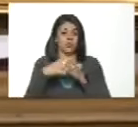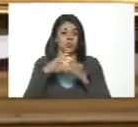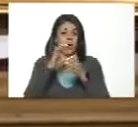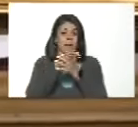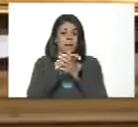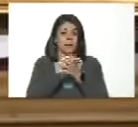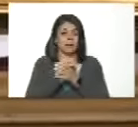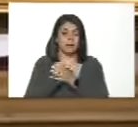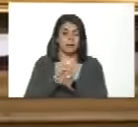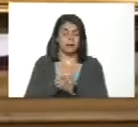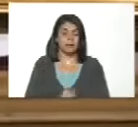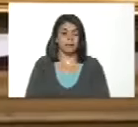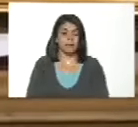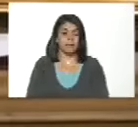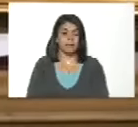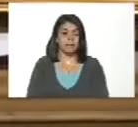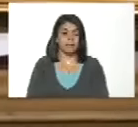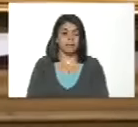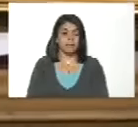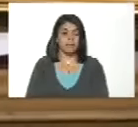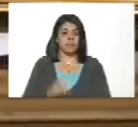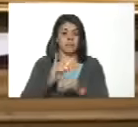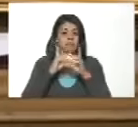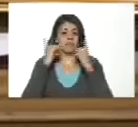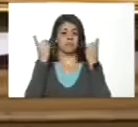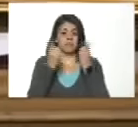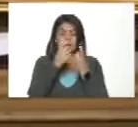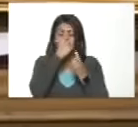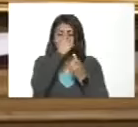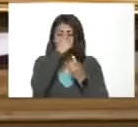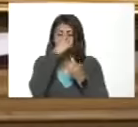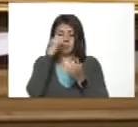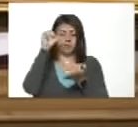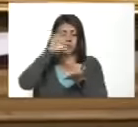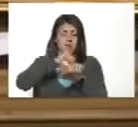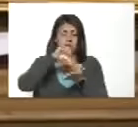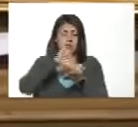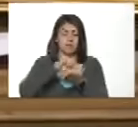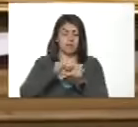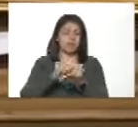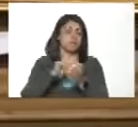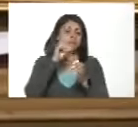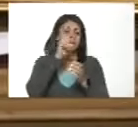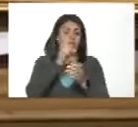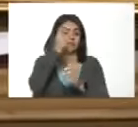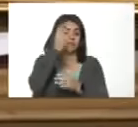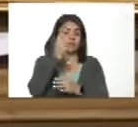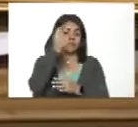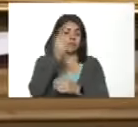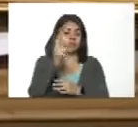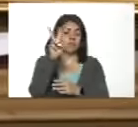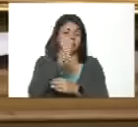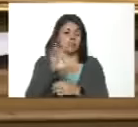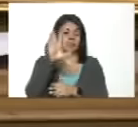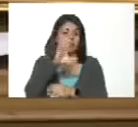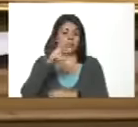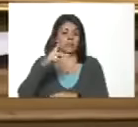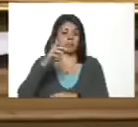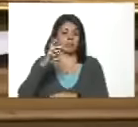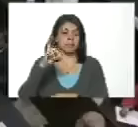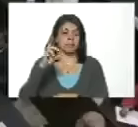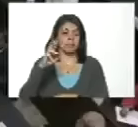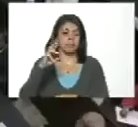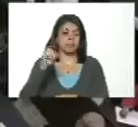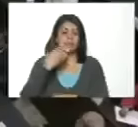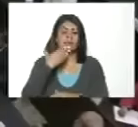Amistad con el Parlamento iraní y el Parlamento venezolano, el diputado Pedro